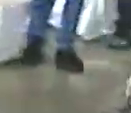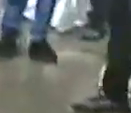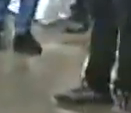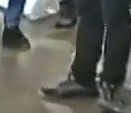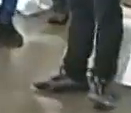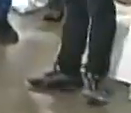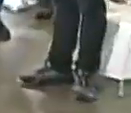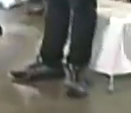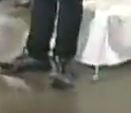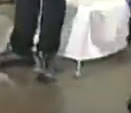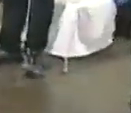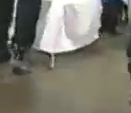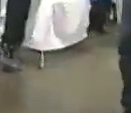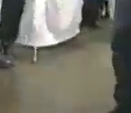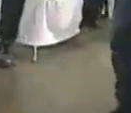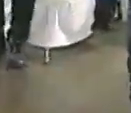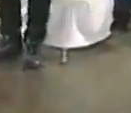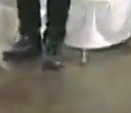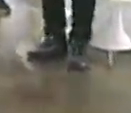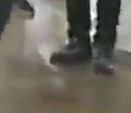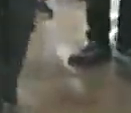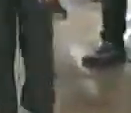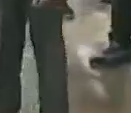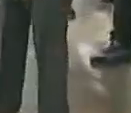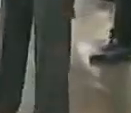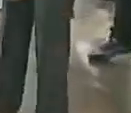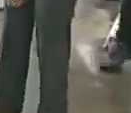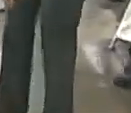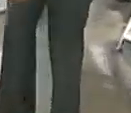que Venezuela lleva.